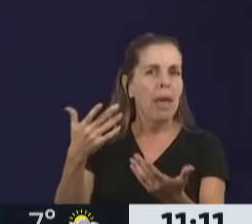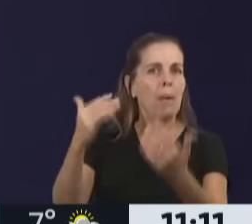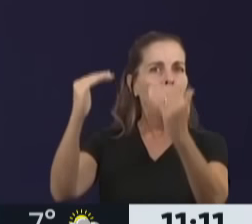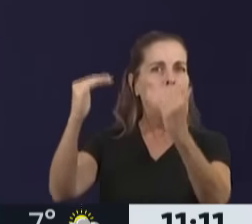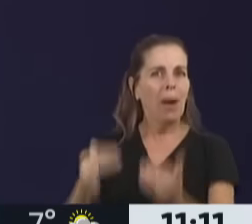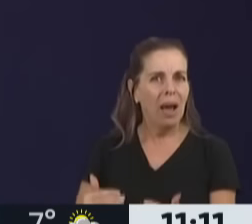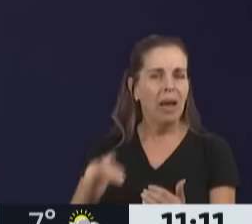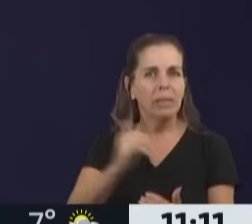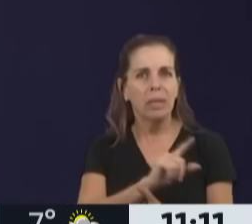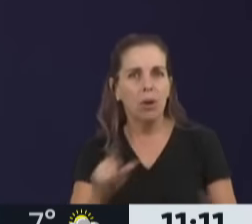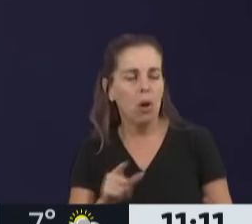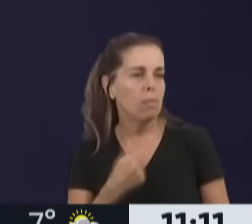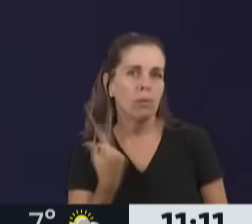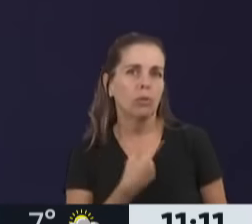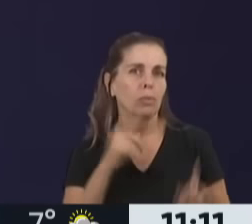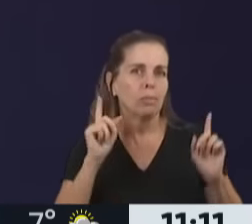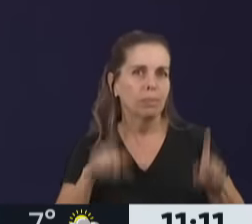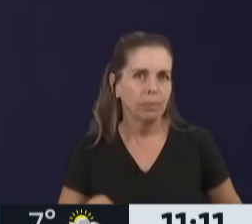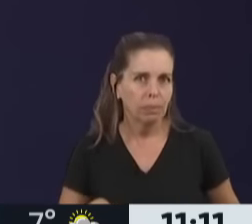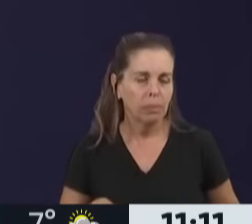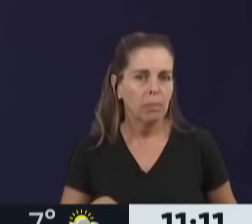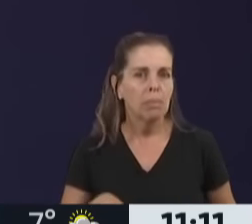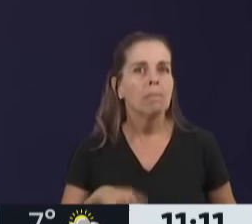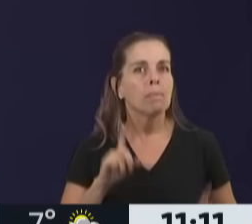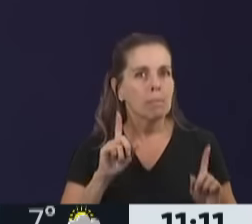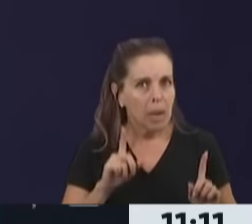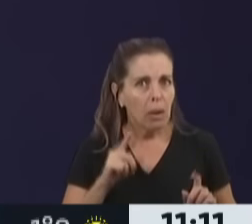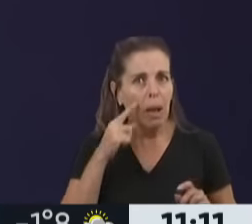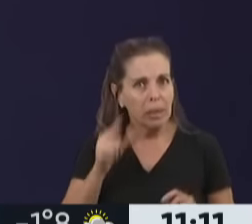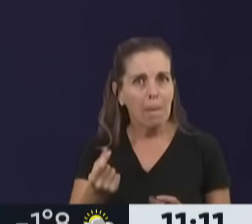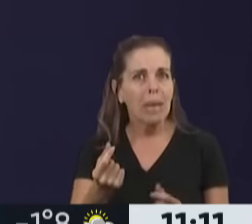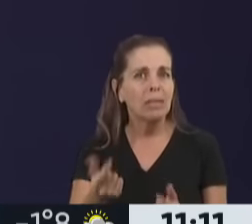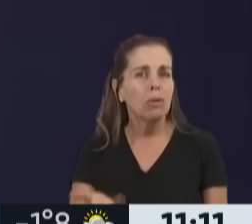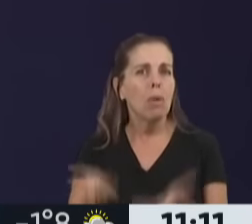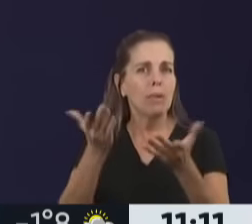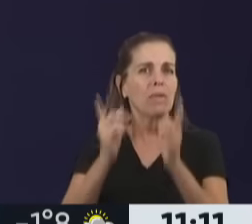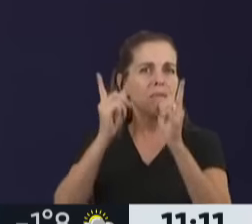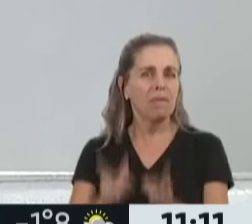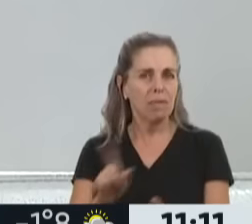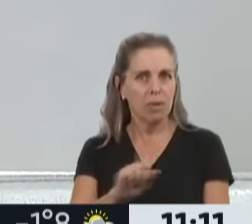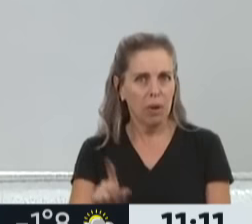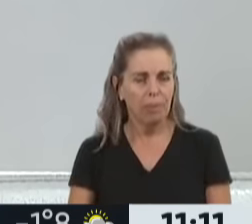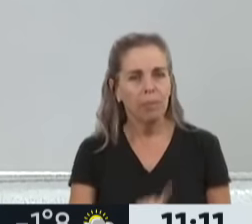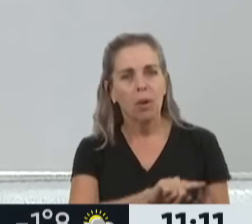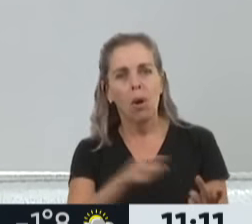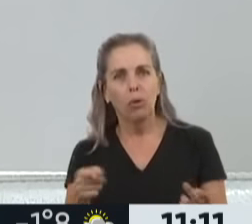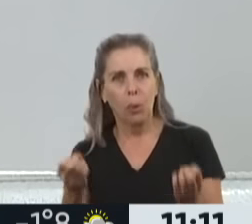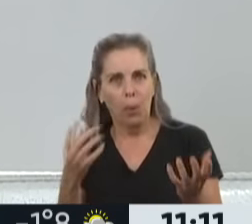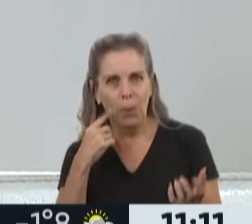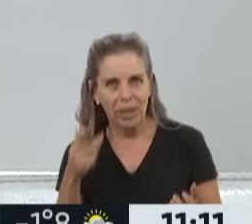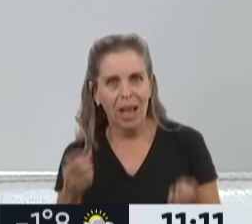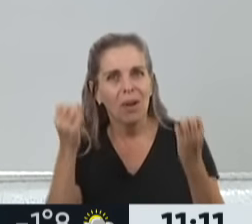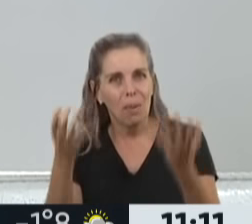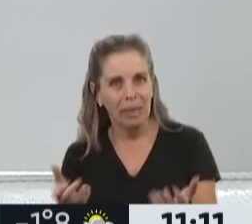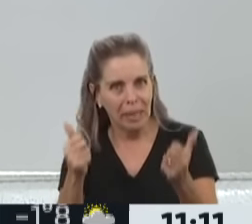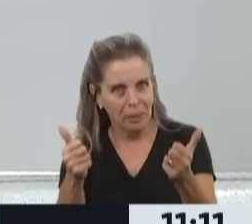ocurrir lo que te puedo asegurar es que no se va a seguir carteris qué tal Manuel buen día